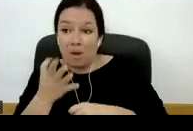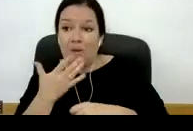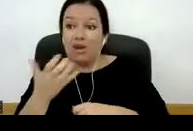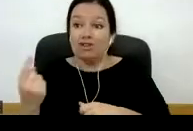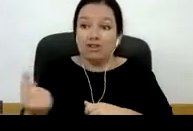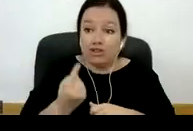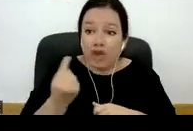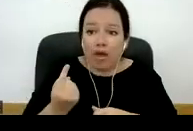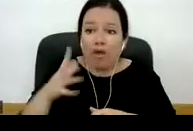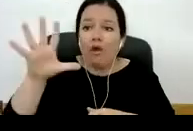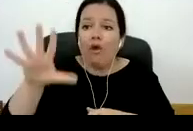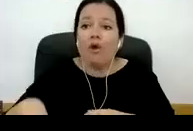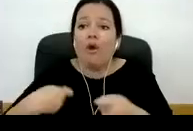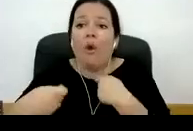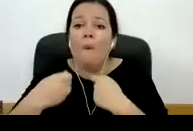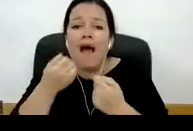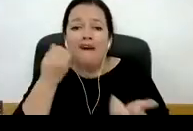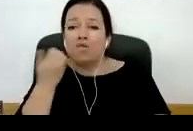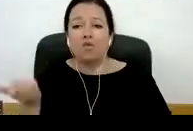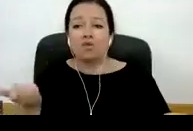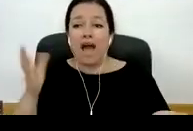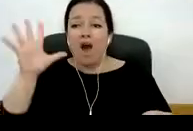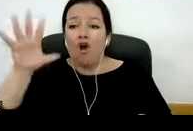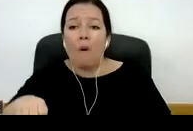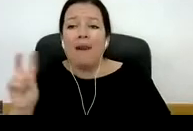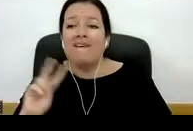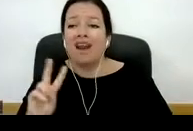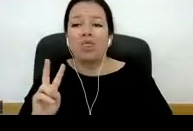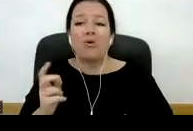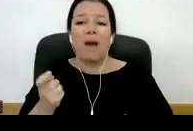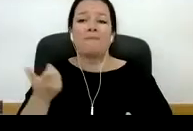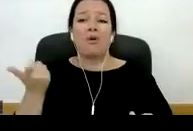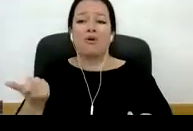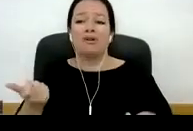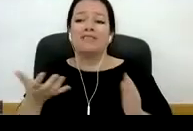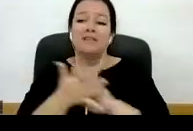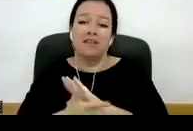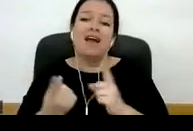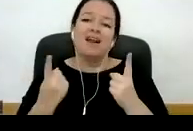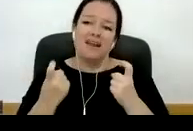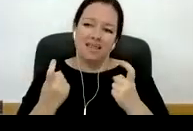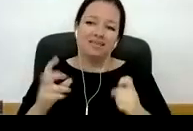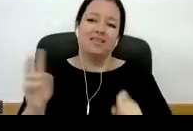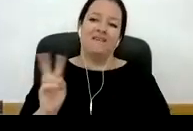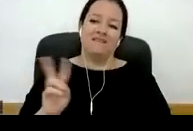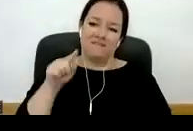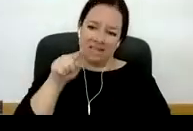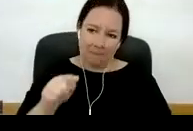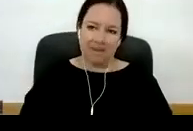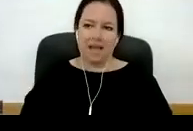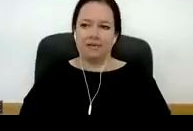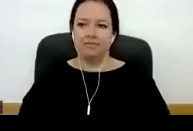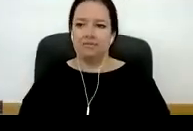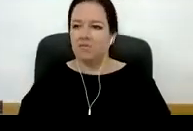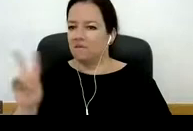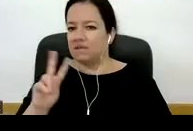tomar fruta fresca, no van a tomar verdura fresca o no cada día, y va a haber carencias de este tipo de vitaminas, sobre todo